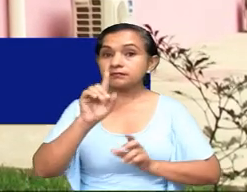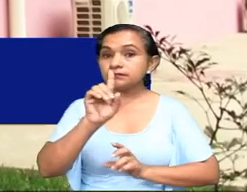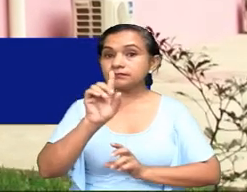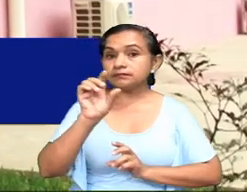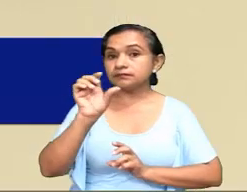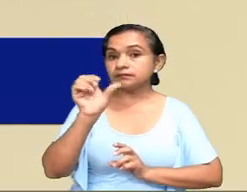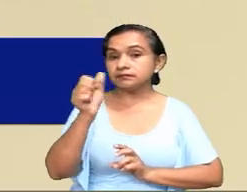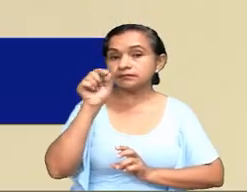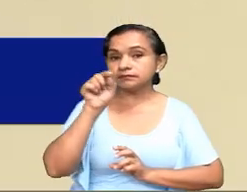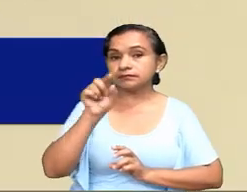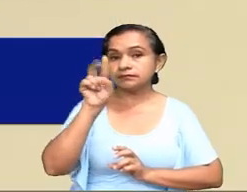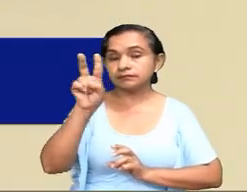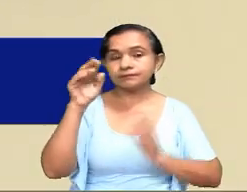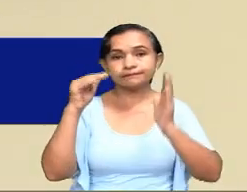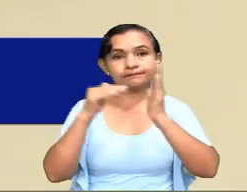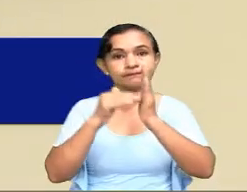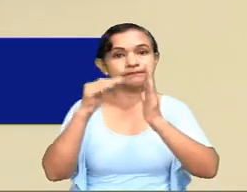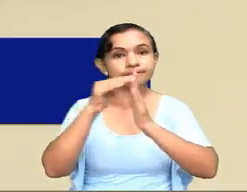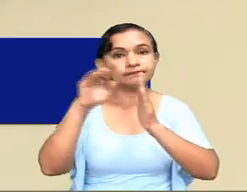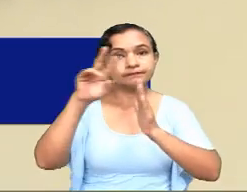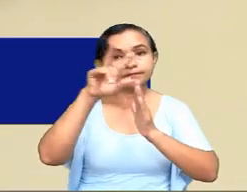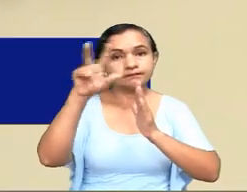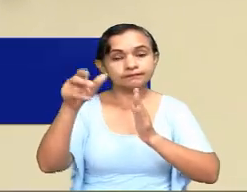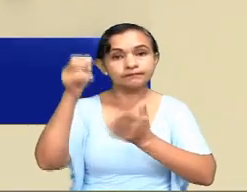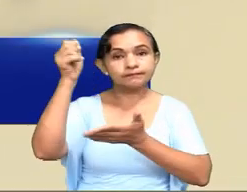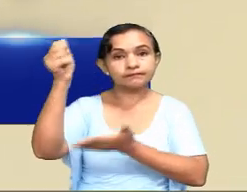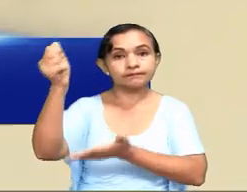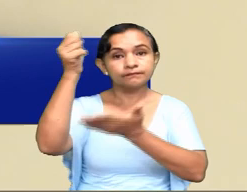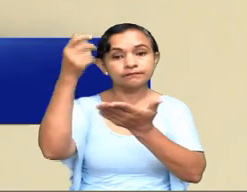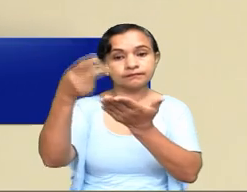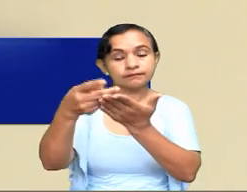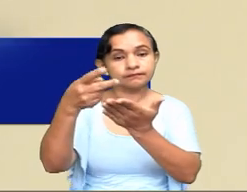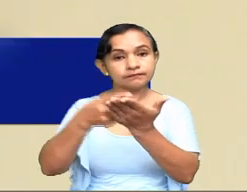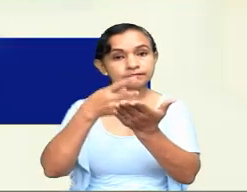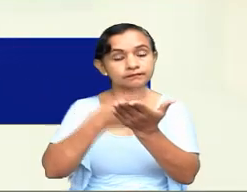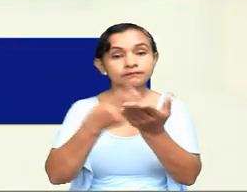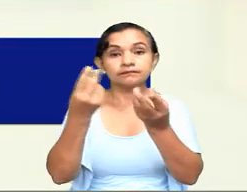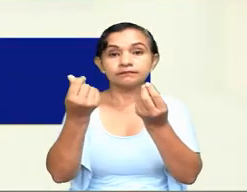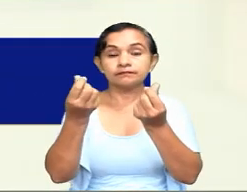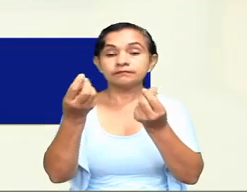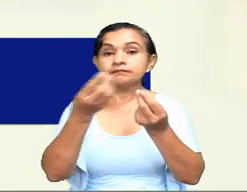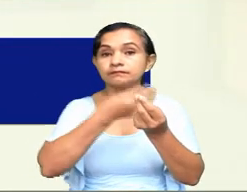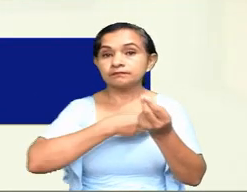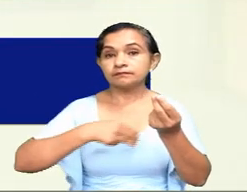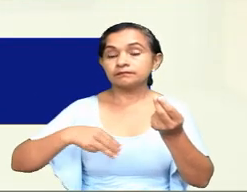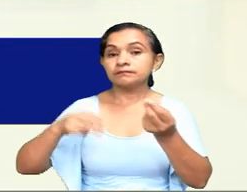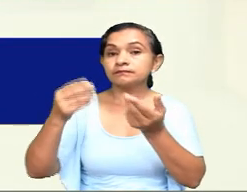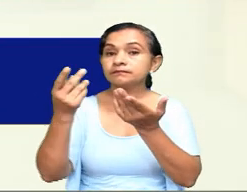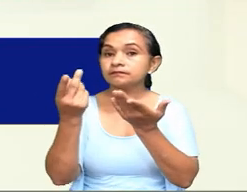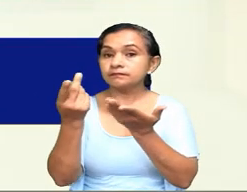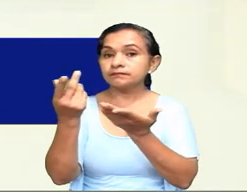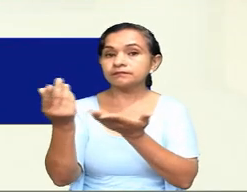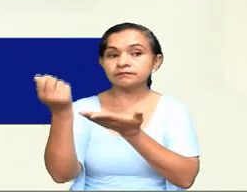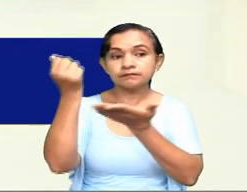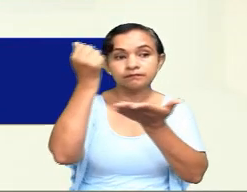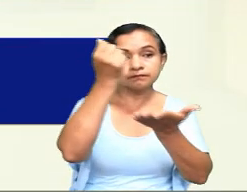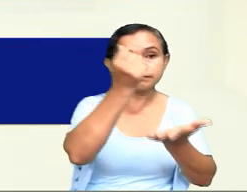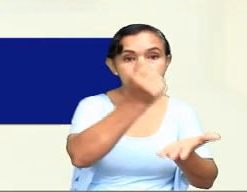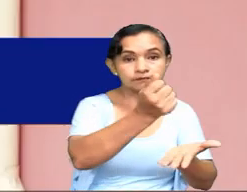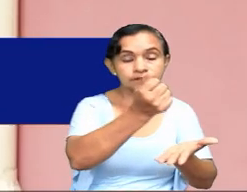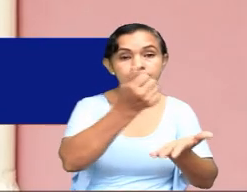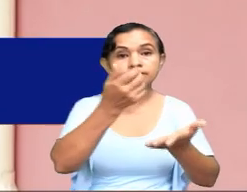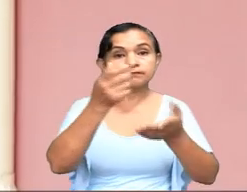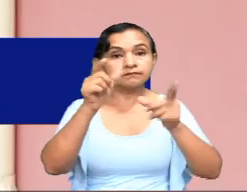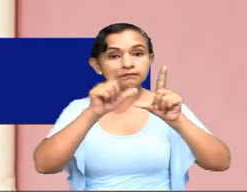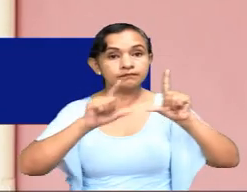16.2 millones de córdobas provenientes del Presupuesto General de la República fueron invertidos para la rehabilitación de la